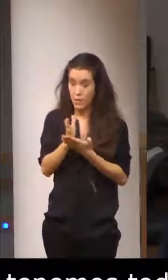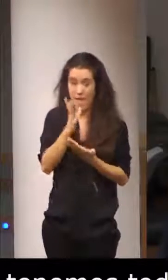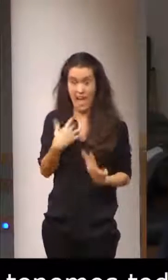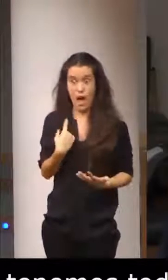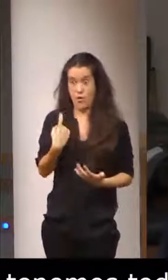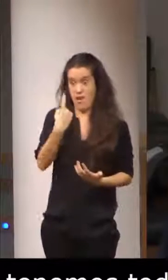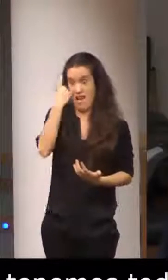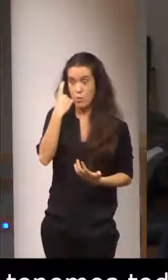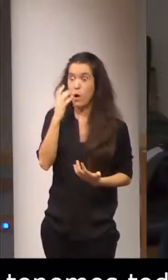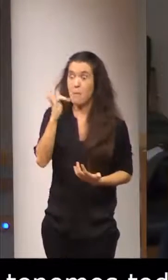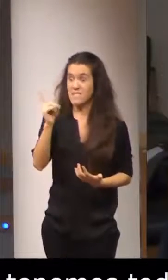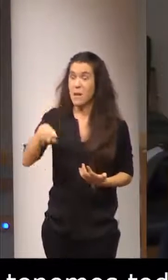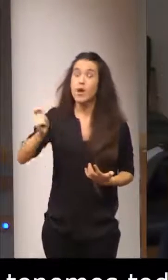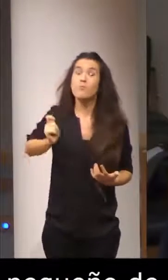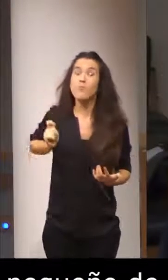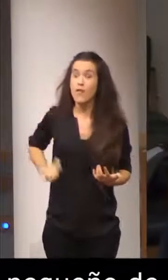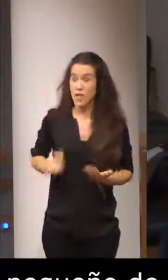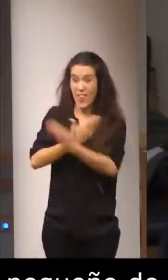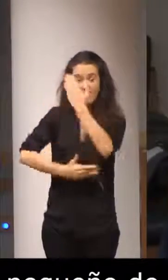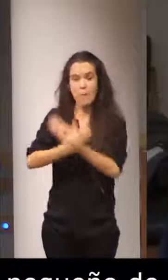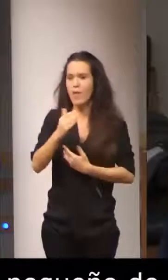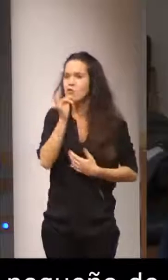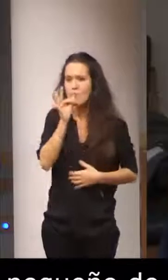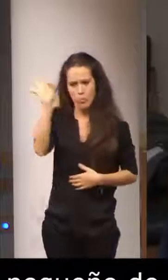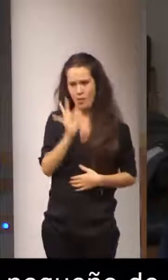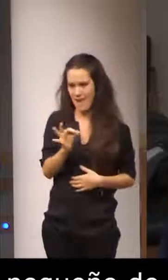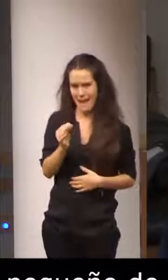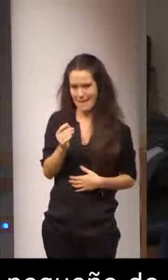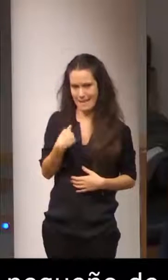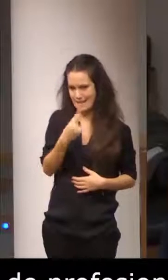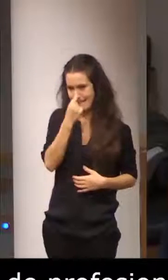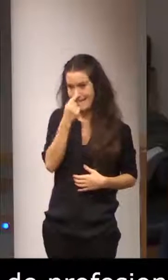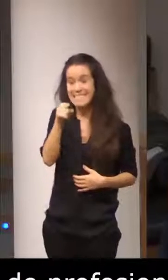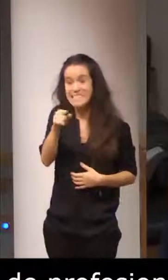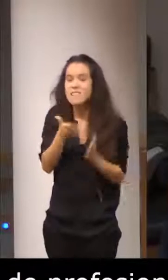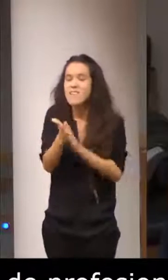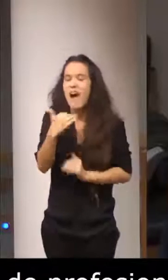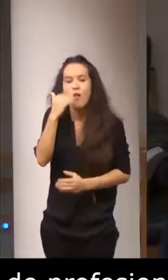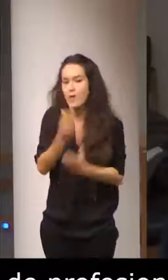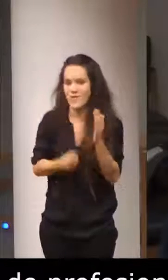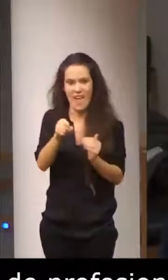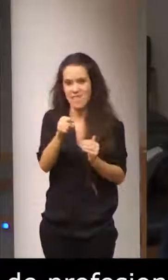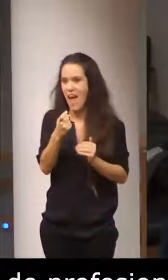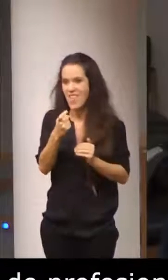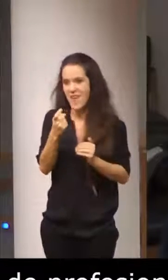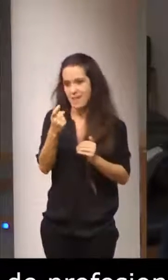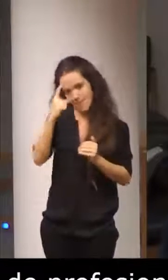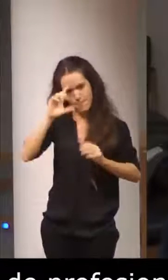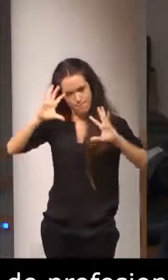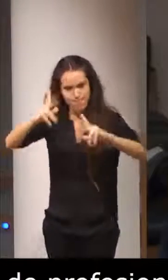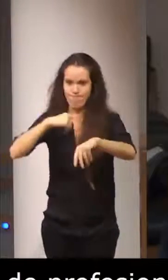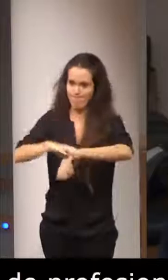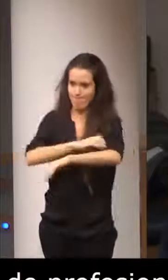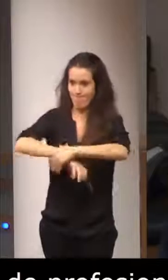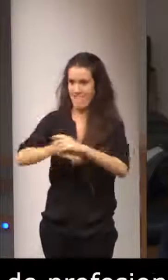profesionales con titulación superior es por algo pues si algo falla es donde tenemos que atacar desde luego la lengua de signos contribuye a eso el